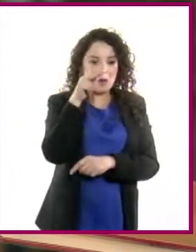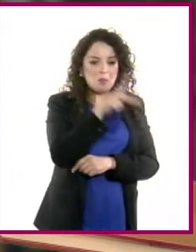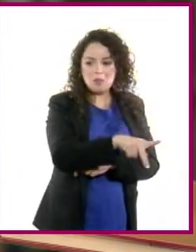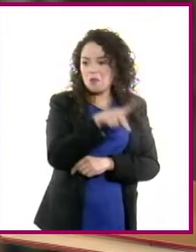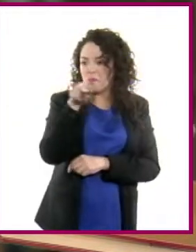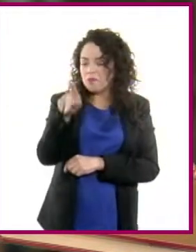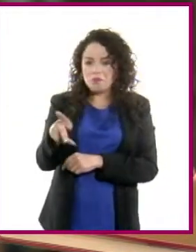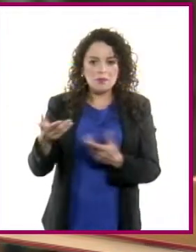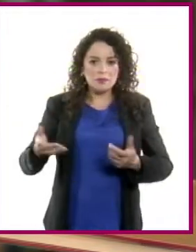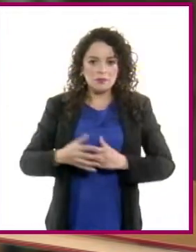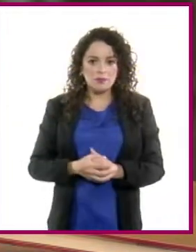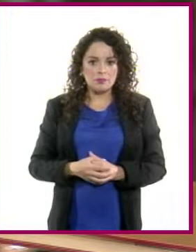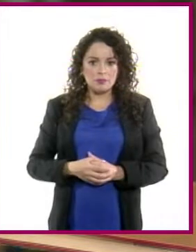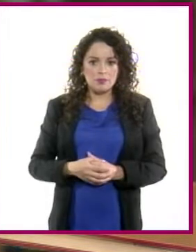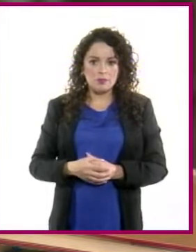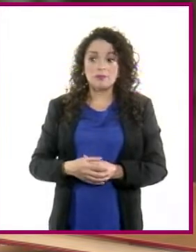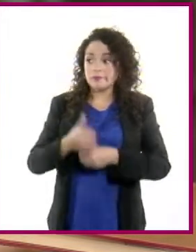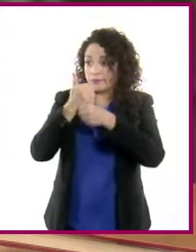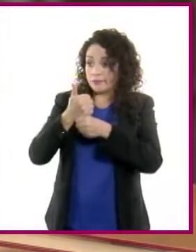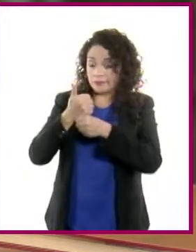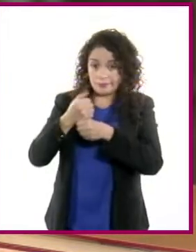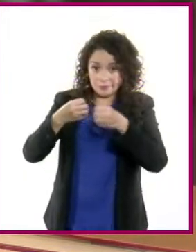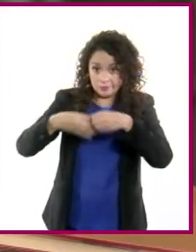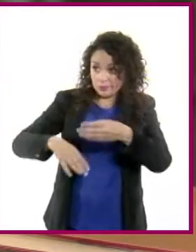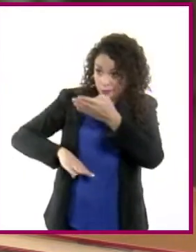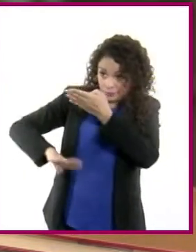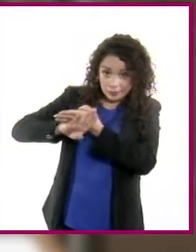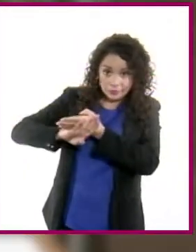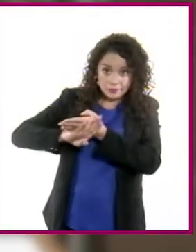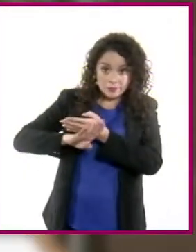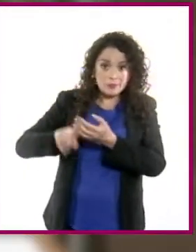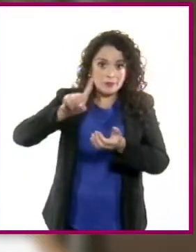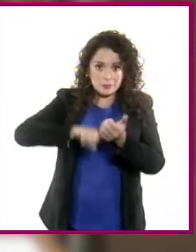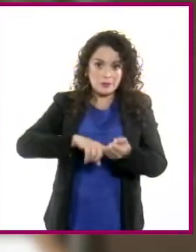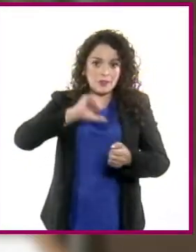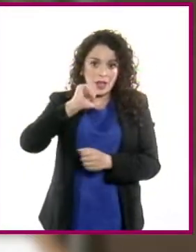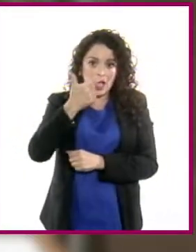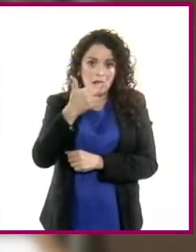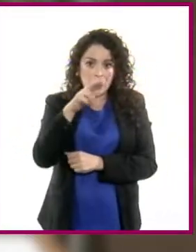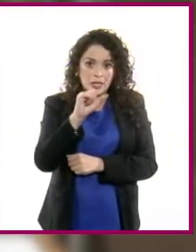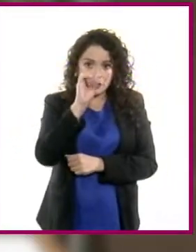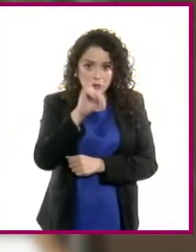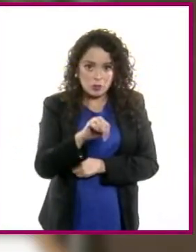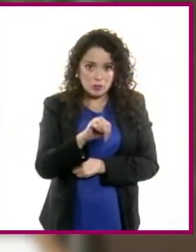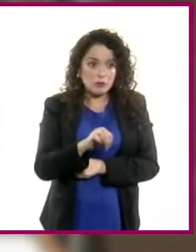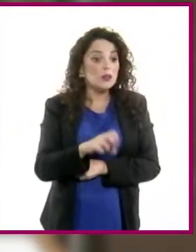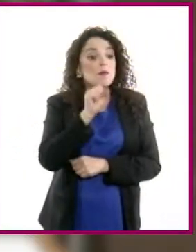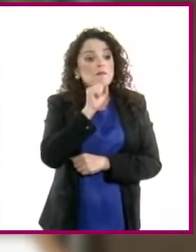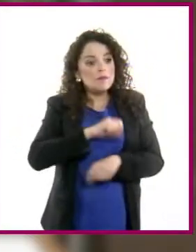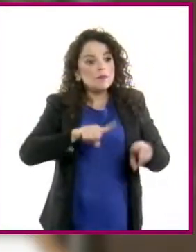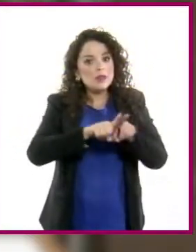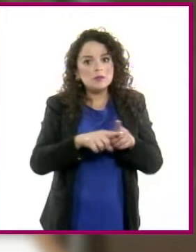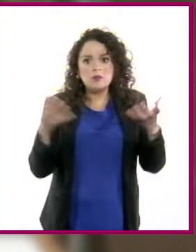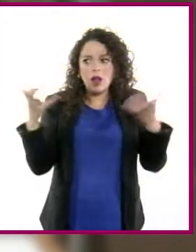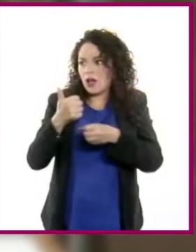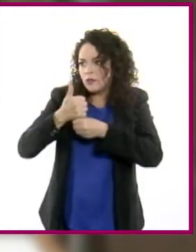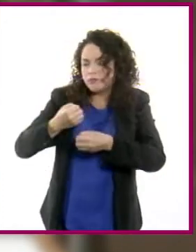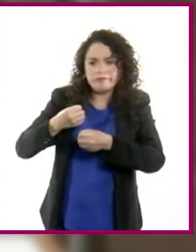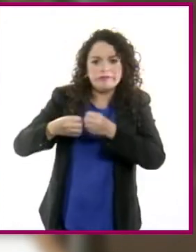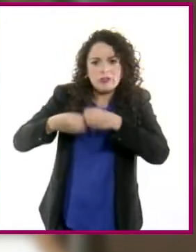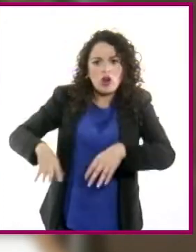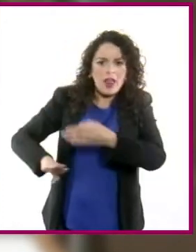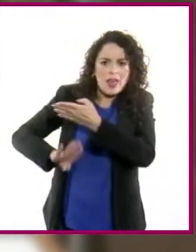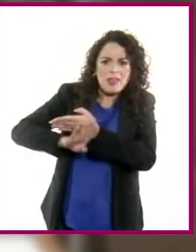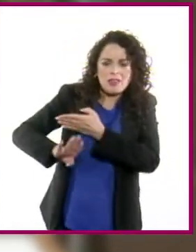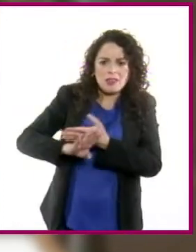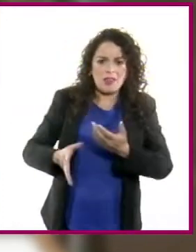me violentan, me agreden. Y si me agreden, me violentan. Eso se debe a que está usted acostumbrado a usar los